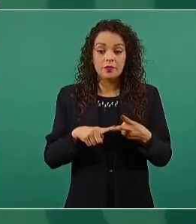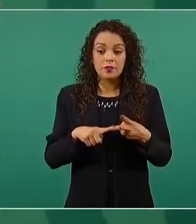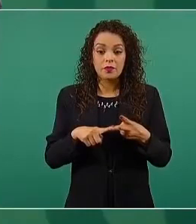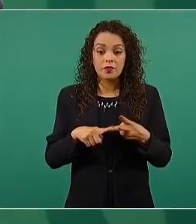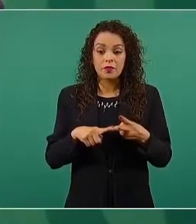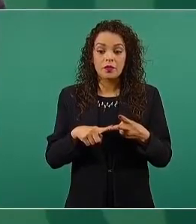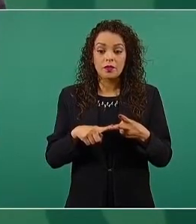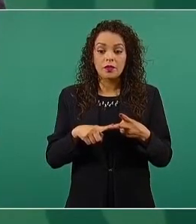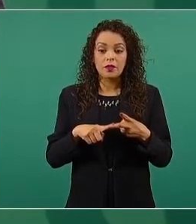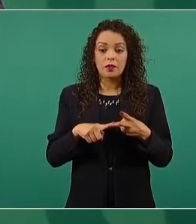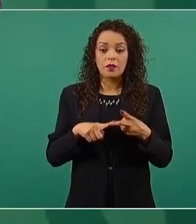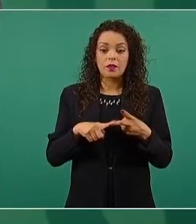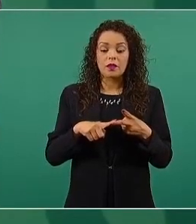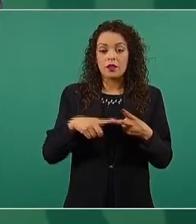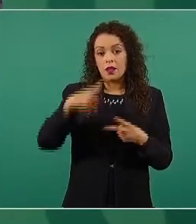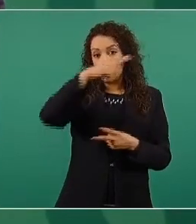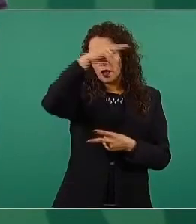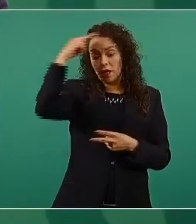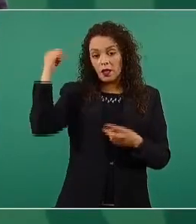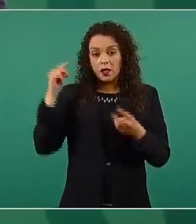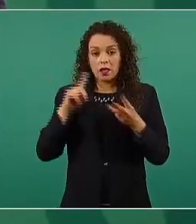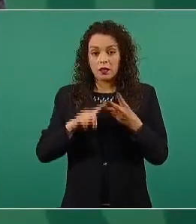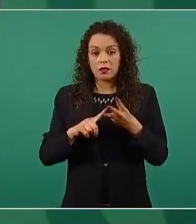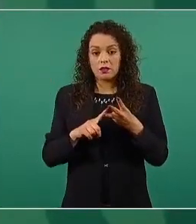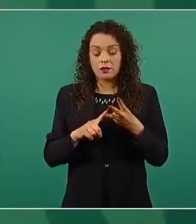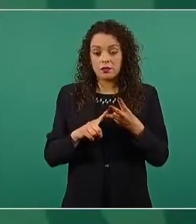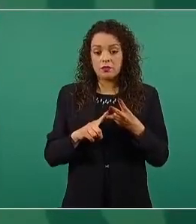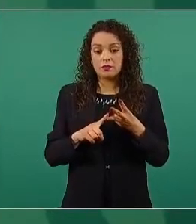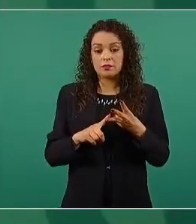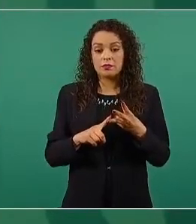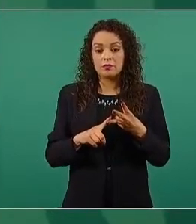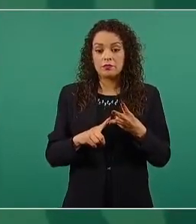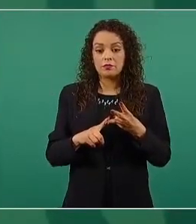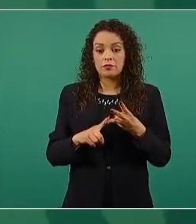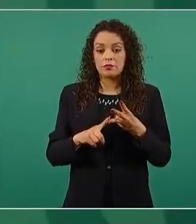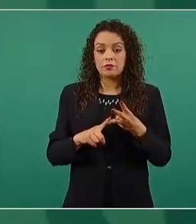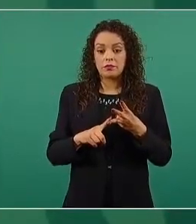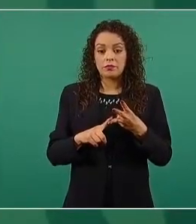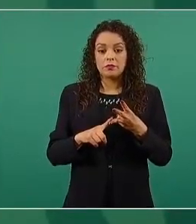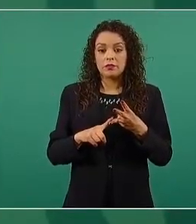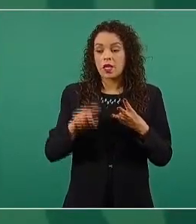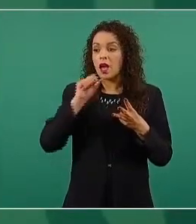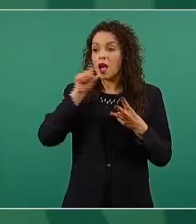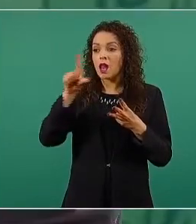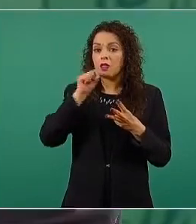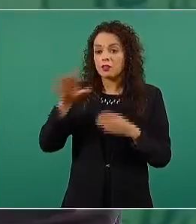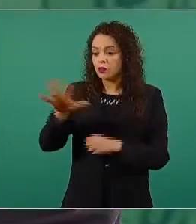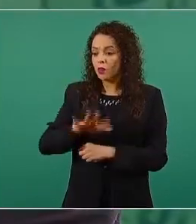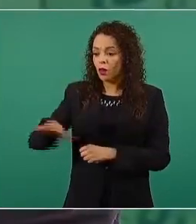a Nayarit, a la parte turística de Jalisco,